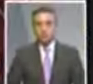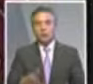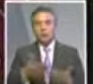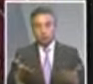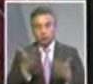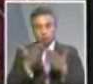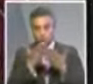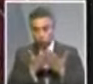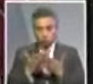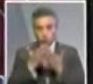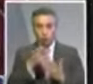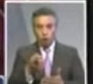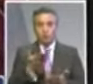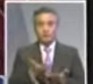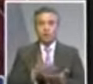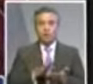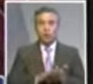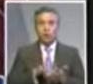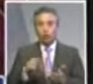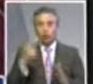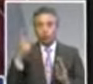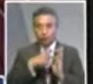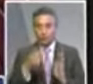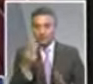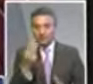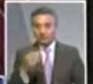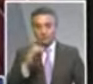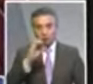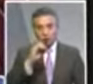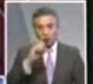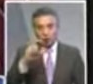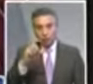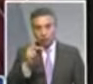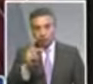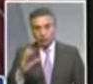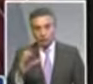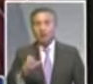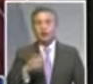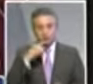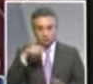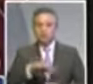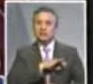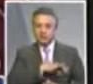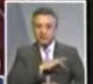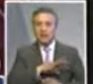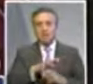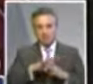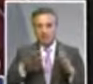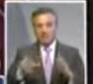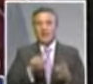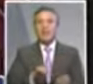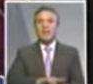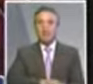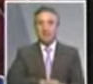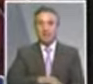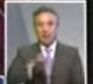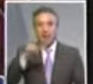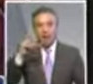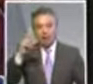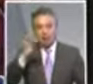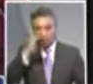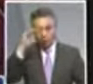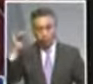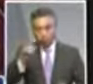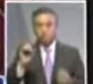El estudio de salud de 2013 de la OCDE reveló que Chile ocupa el quinto lugar de prevalencia de diabetes en adultos, que es